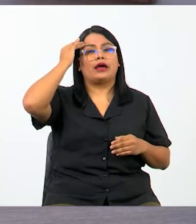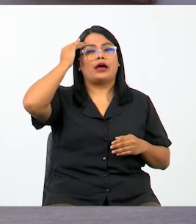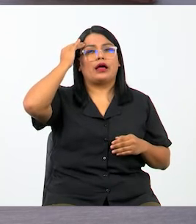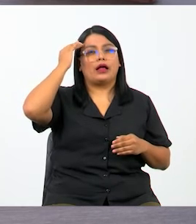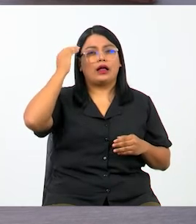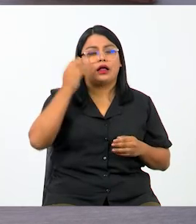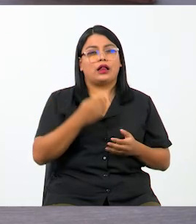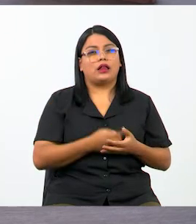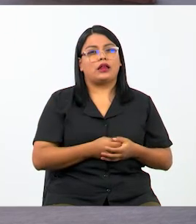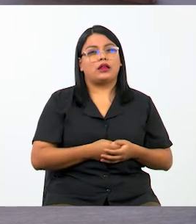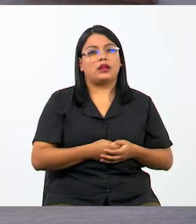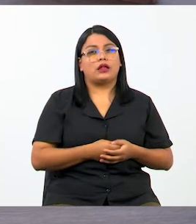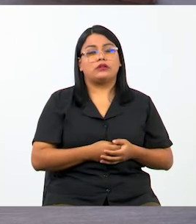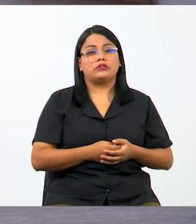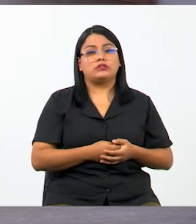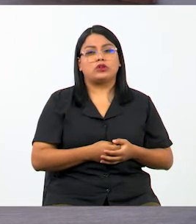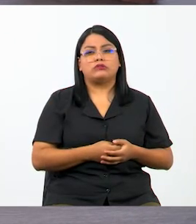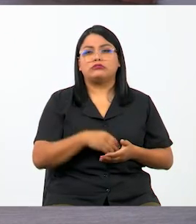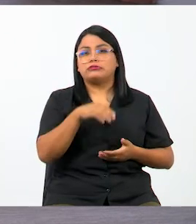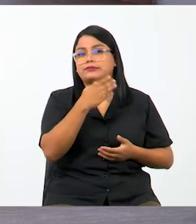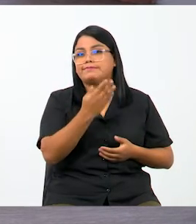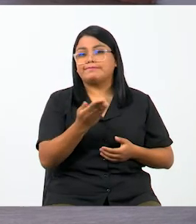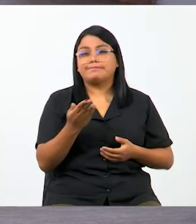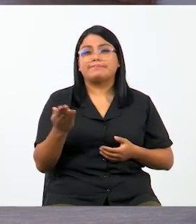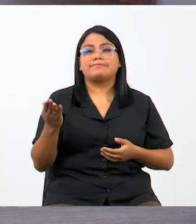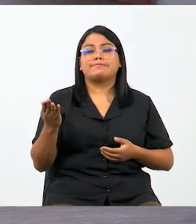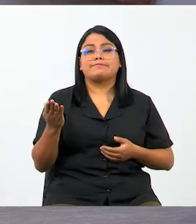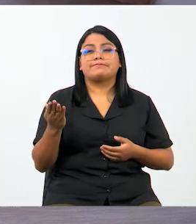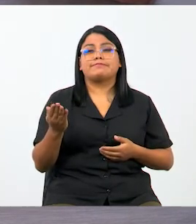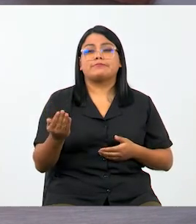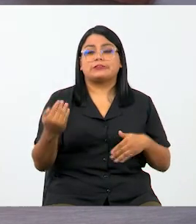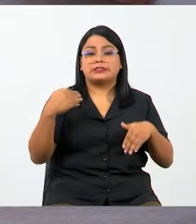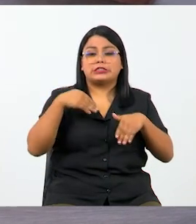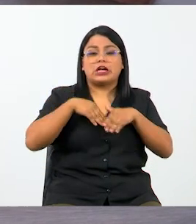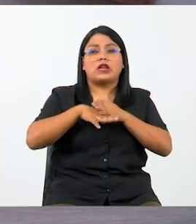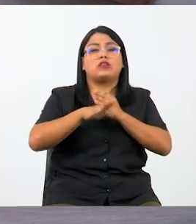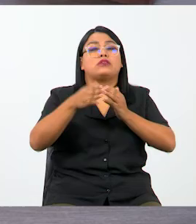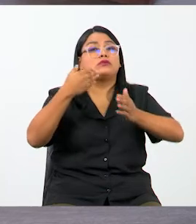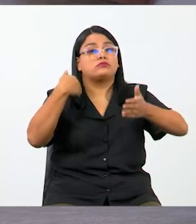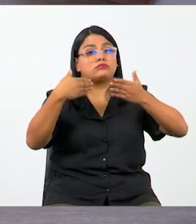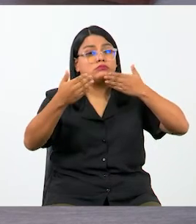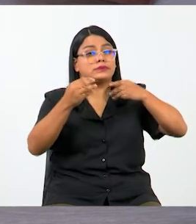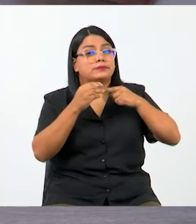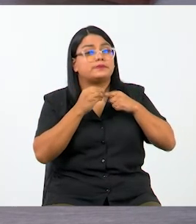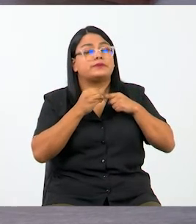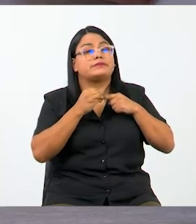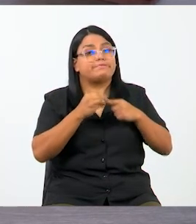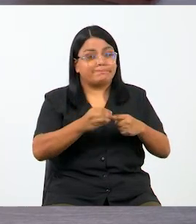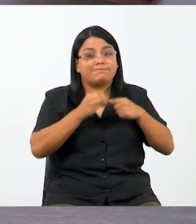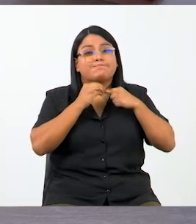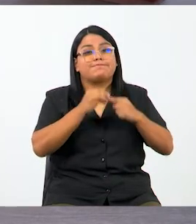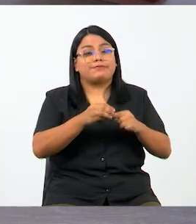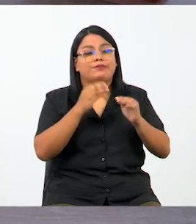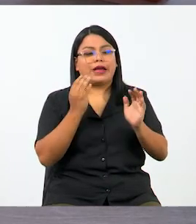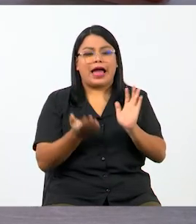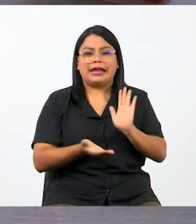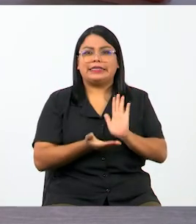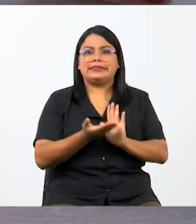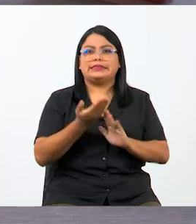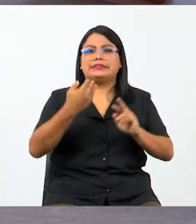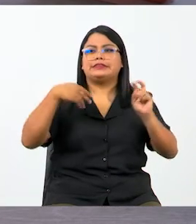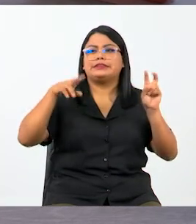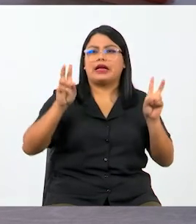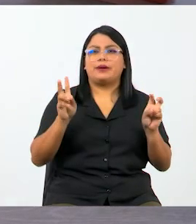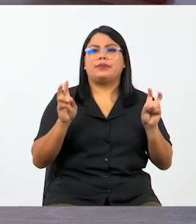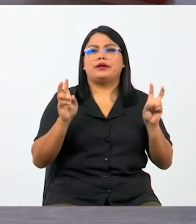o los aspectos que forman parte de las orientaciones específicas para el desarrollo de los contenidos, básicamente el desarrollo de